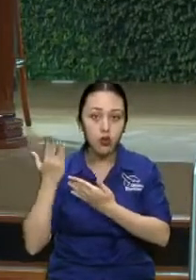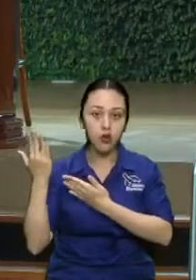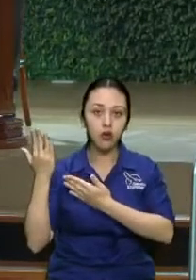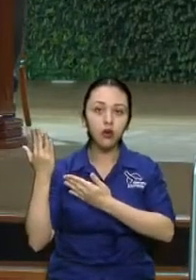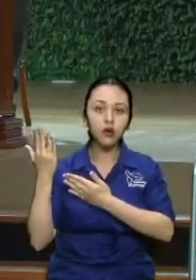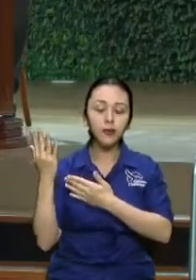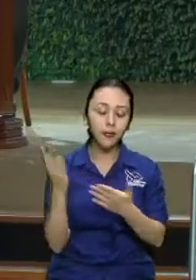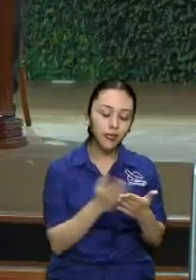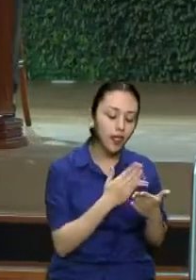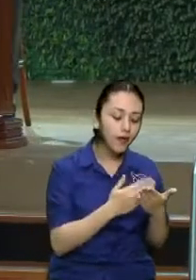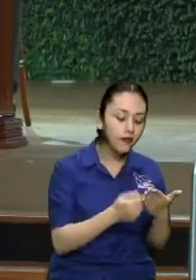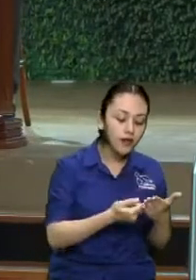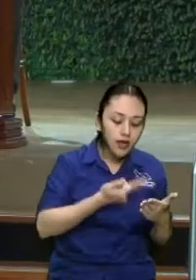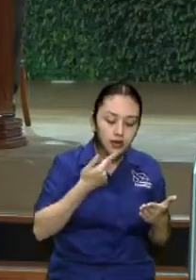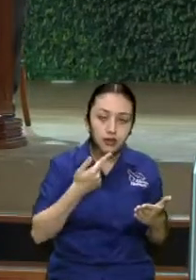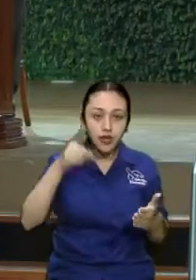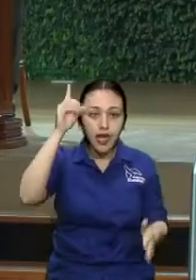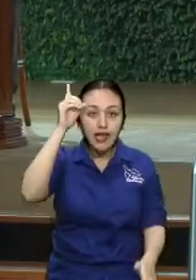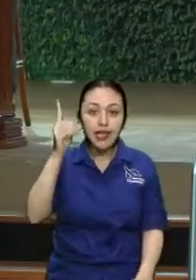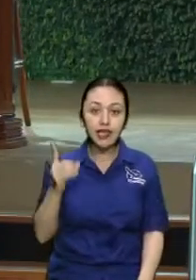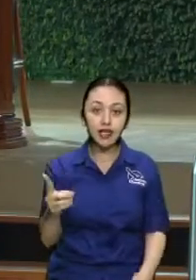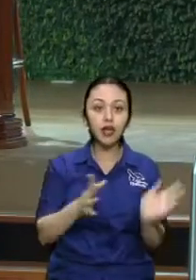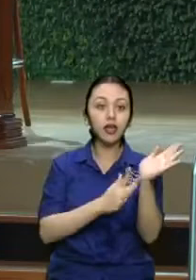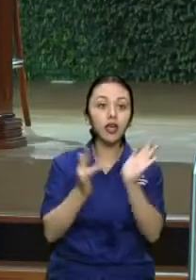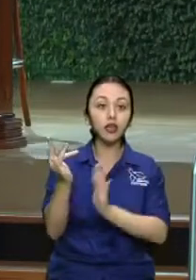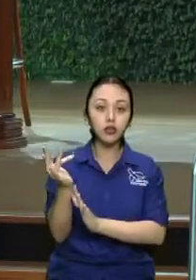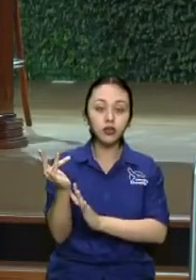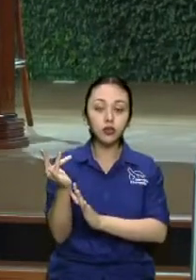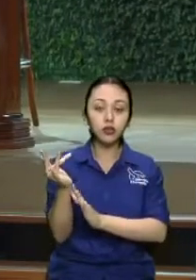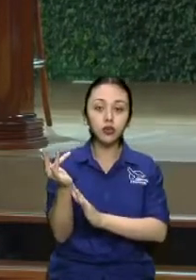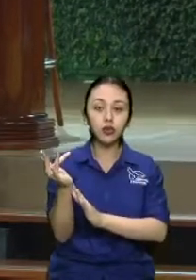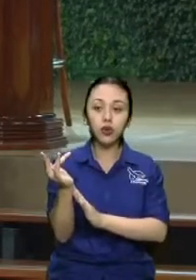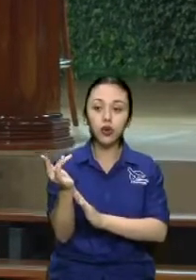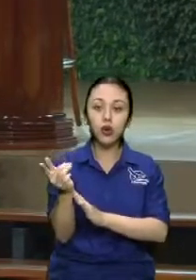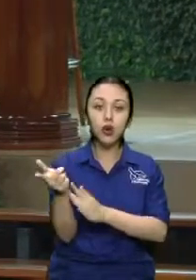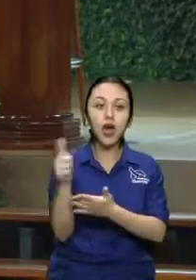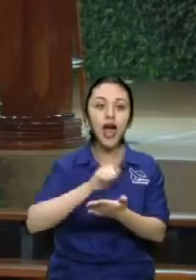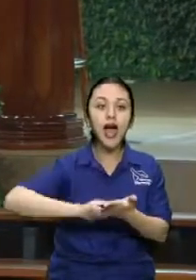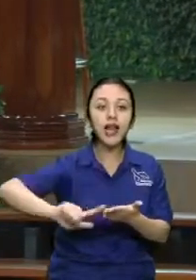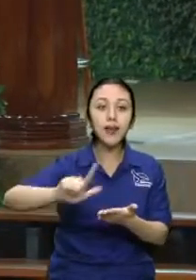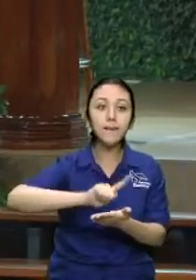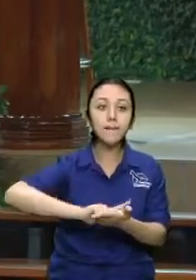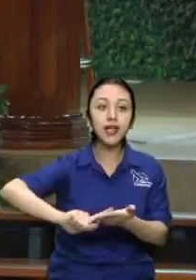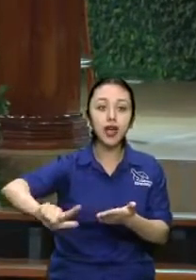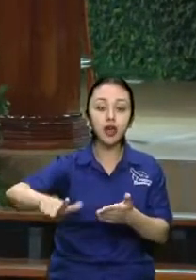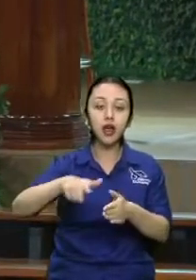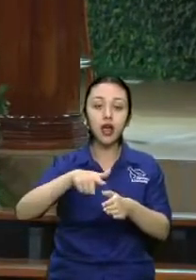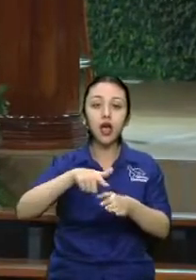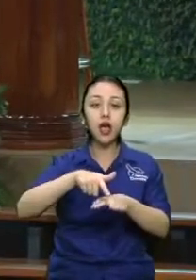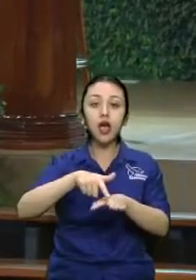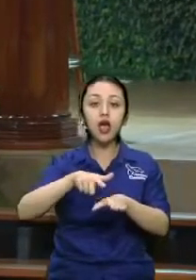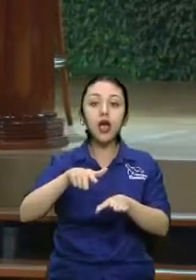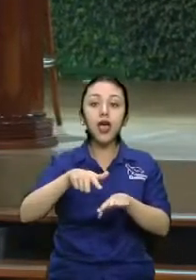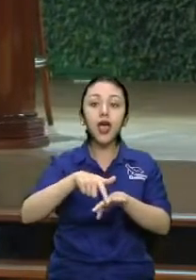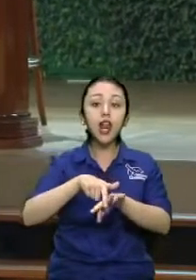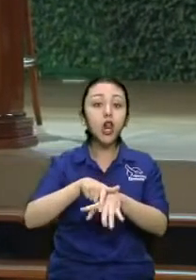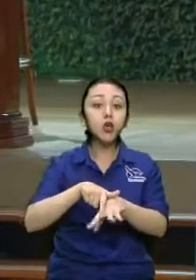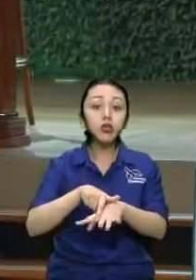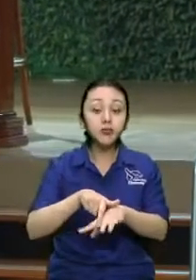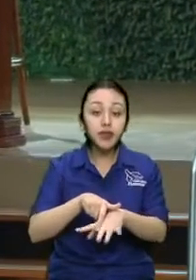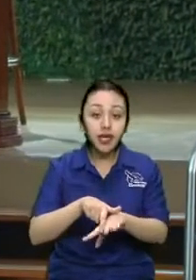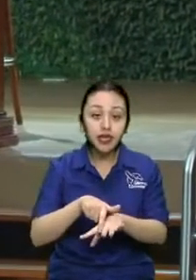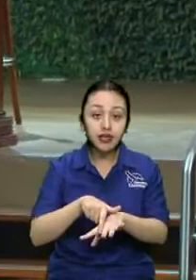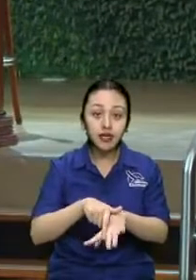día cuando les iba a lavar los pies, él se paró y se puso a lavarle los pies a los discípulos y todo. No se